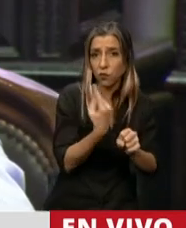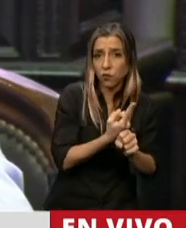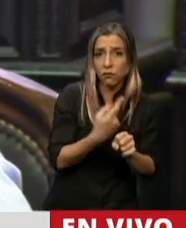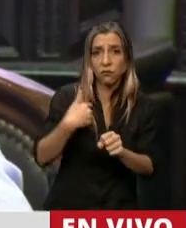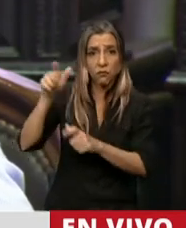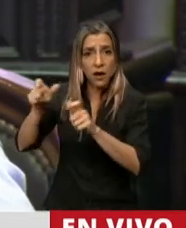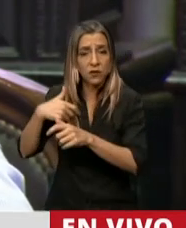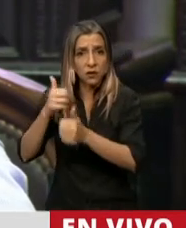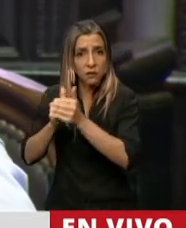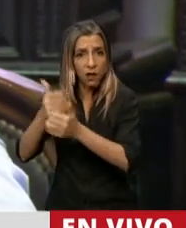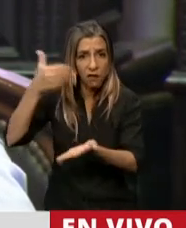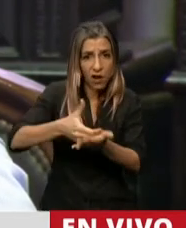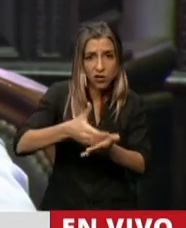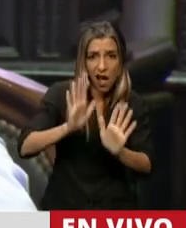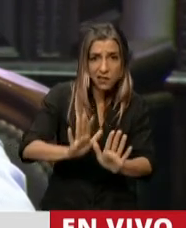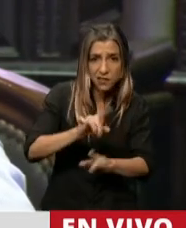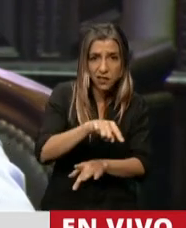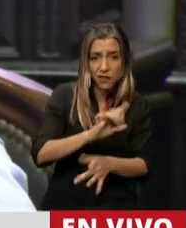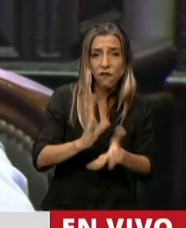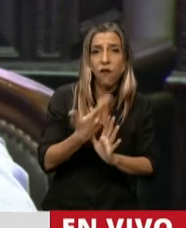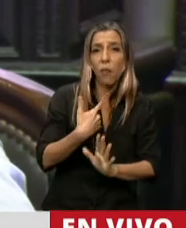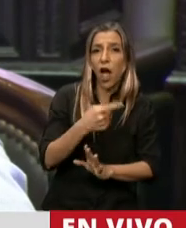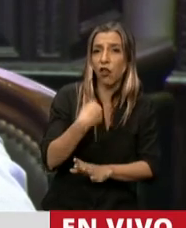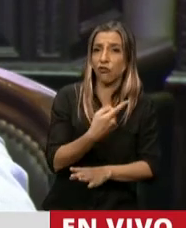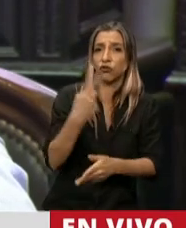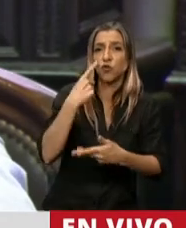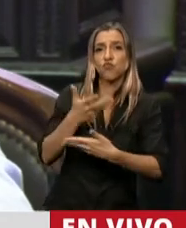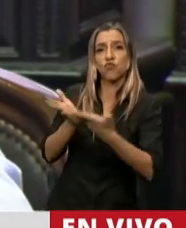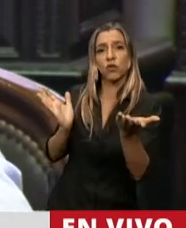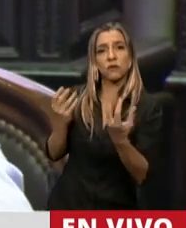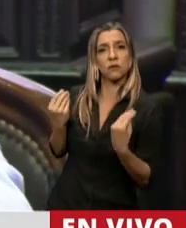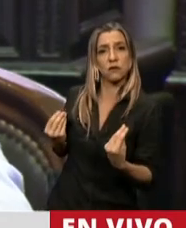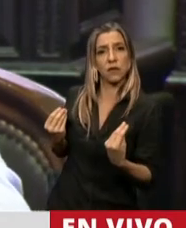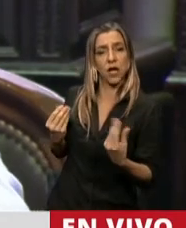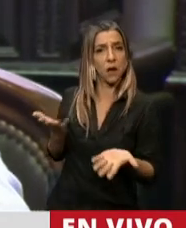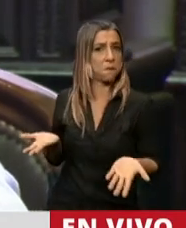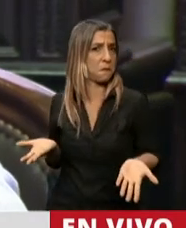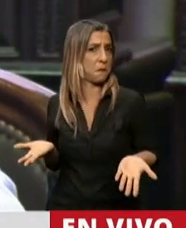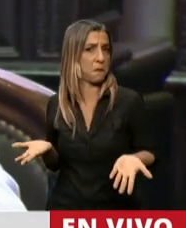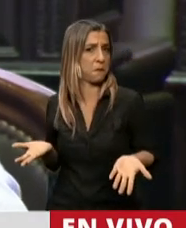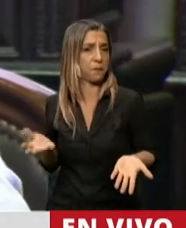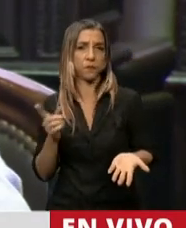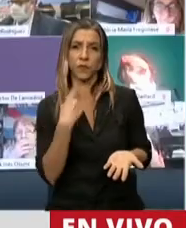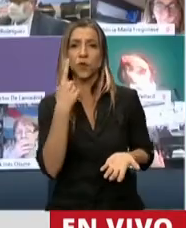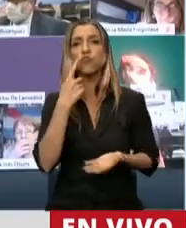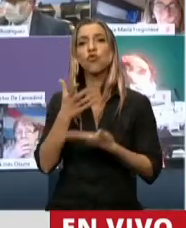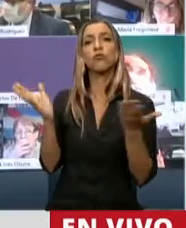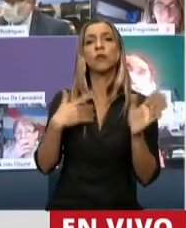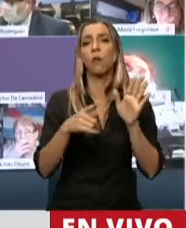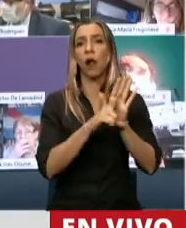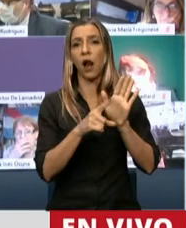intenta dar, porque lo que nosotros estamos mostrando con esta ley que todavía no tenemos una visión de